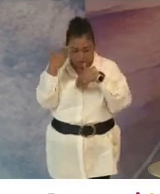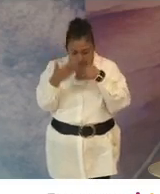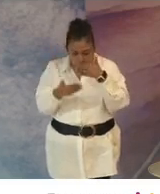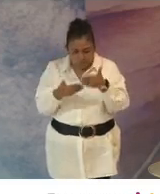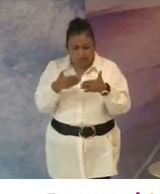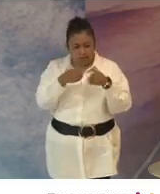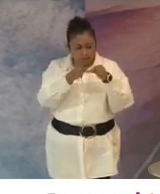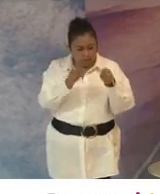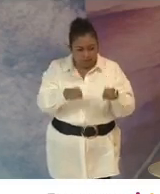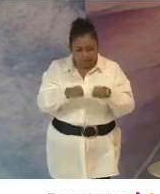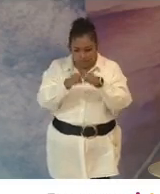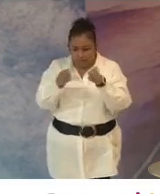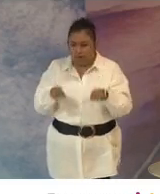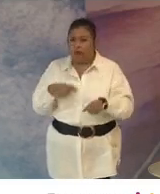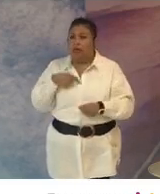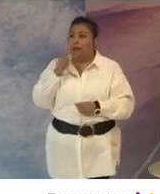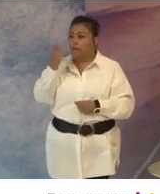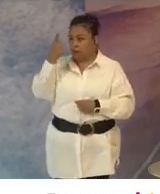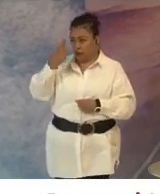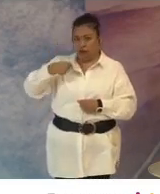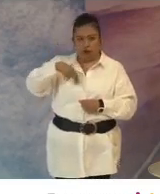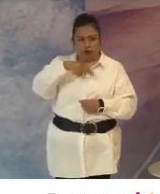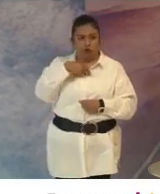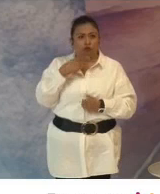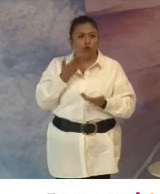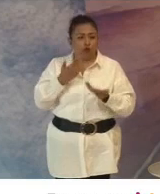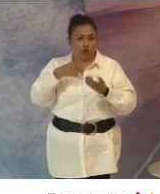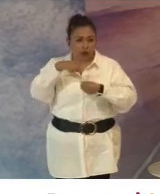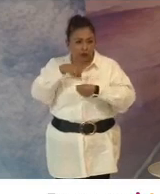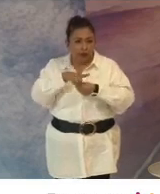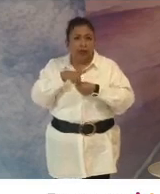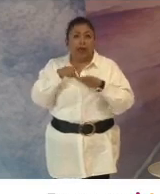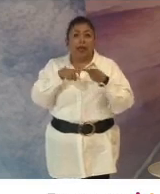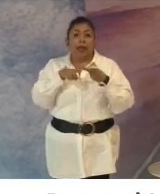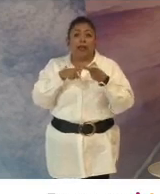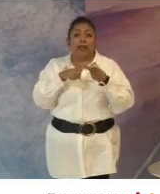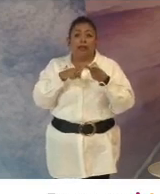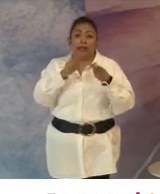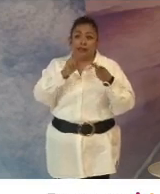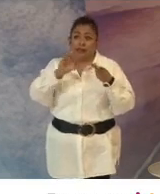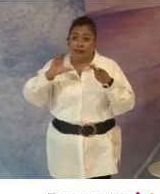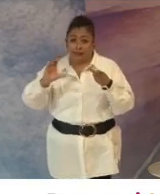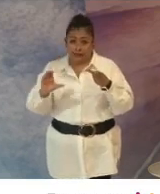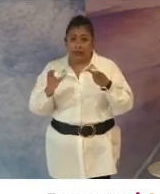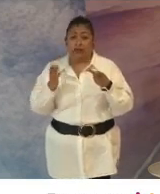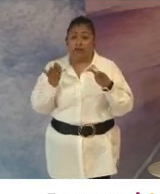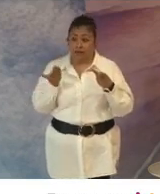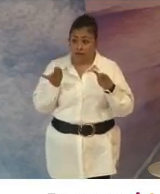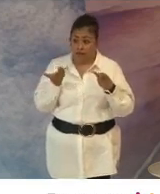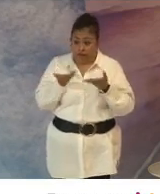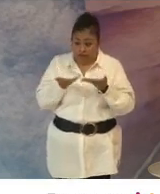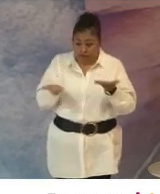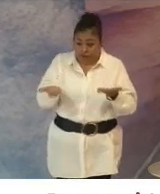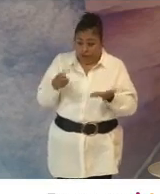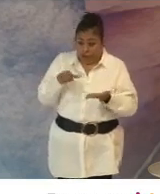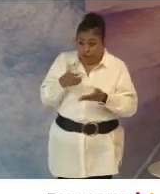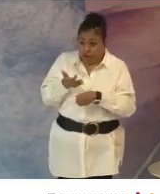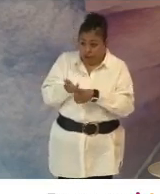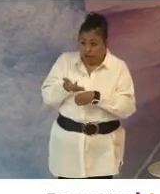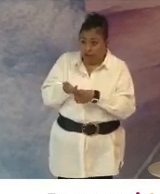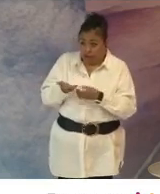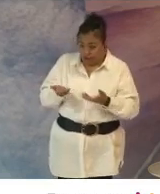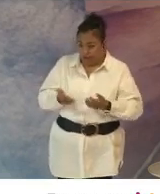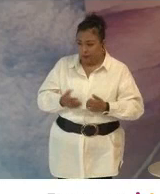de los sistemas y lo que significa para nosotros como sociedad y sociedad civil en este momento.